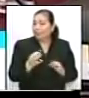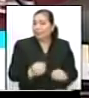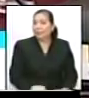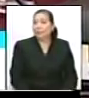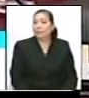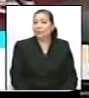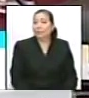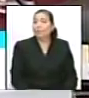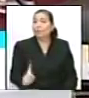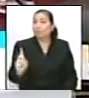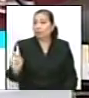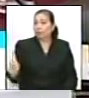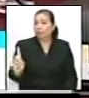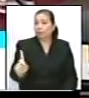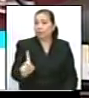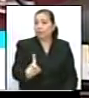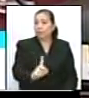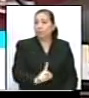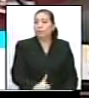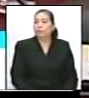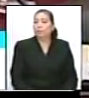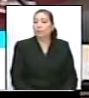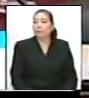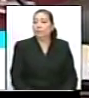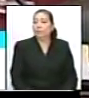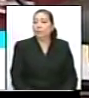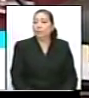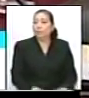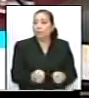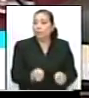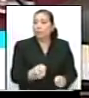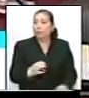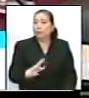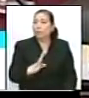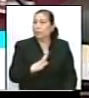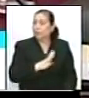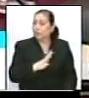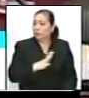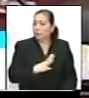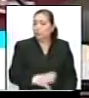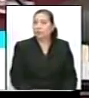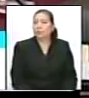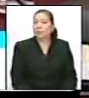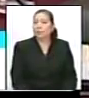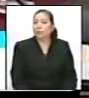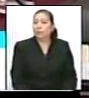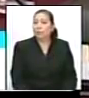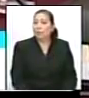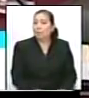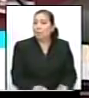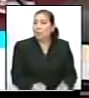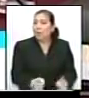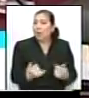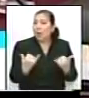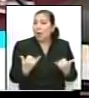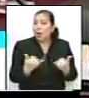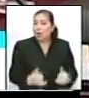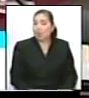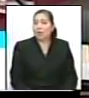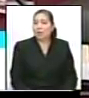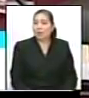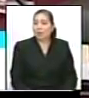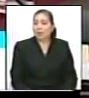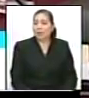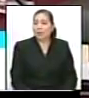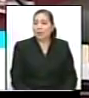como a cada uno de nosotros, la presunción de inocencia. Pero ahora le están